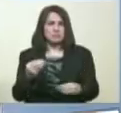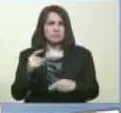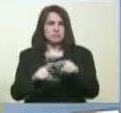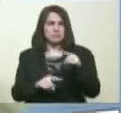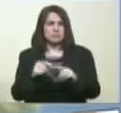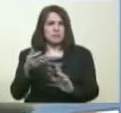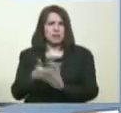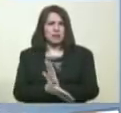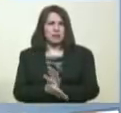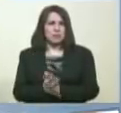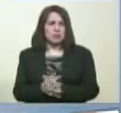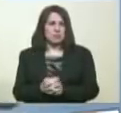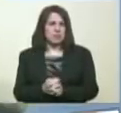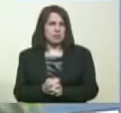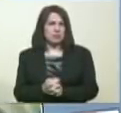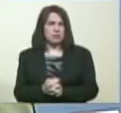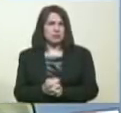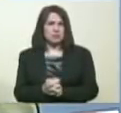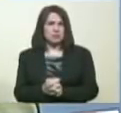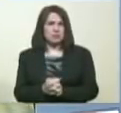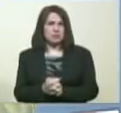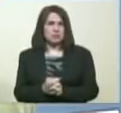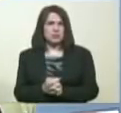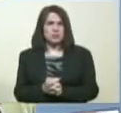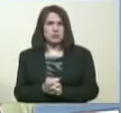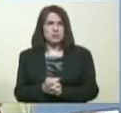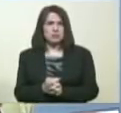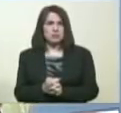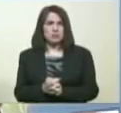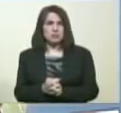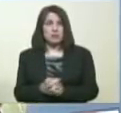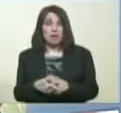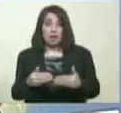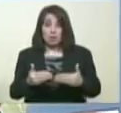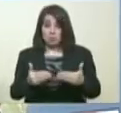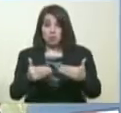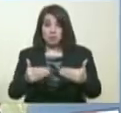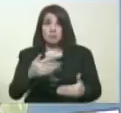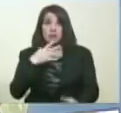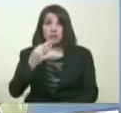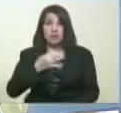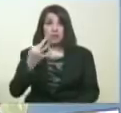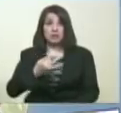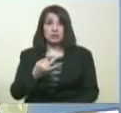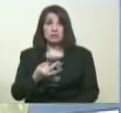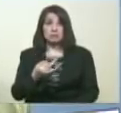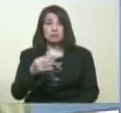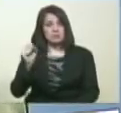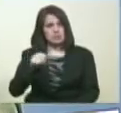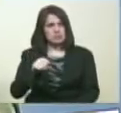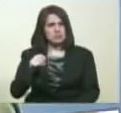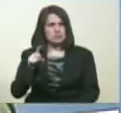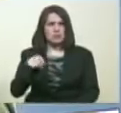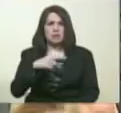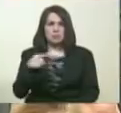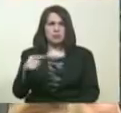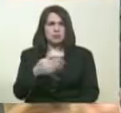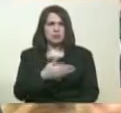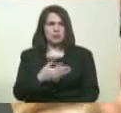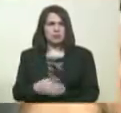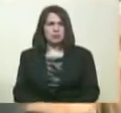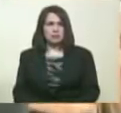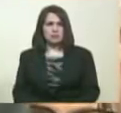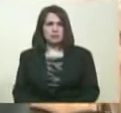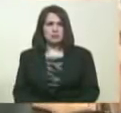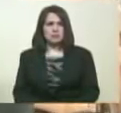aquí el producto y que te llegue al hogar, hemos avanzado, ¿verdad, Medina? ¿Sí hemos avanzado o no? ¿Dónde está el